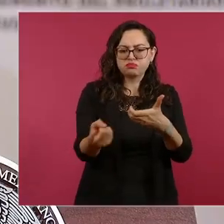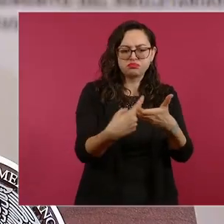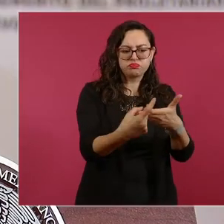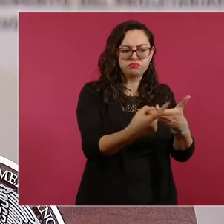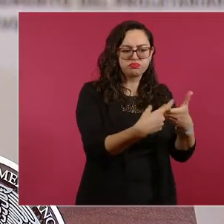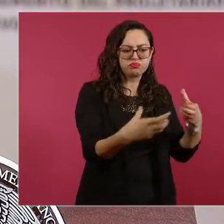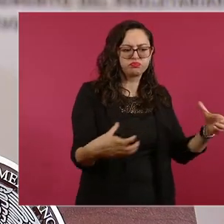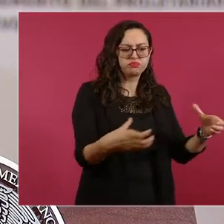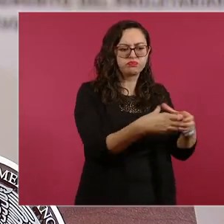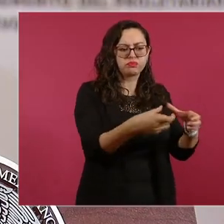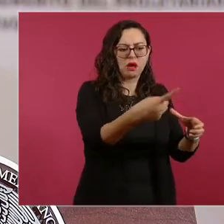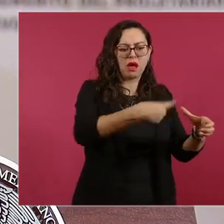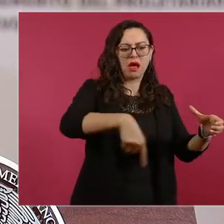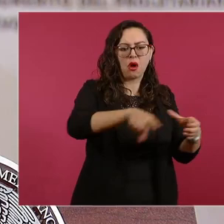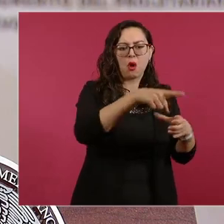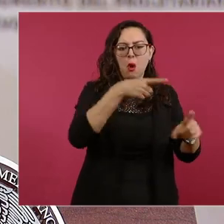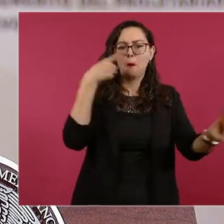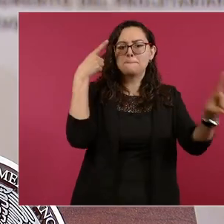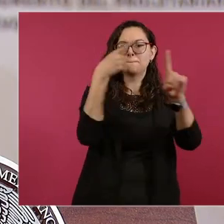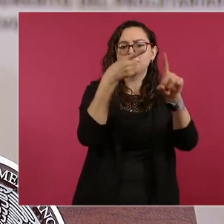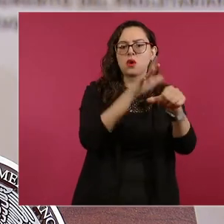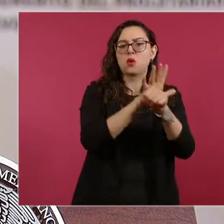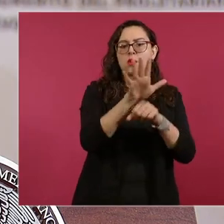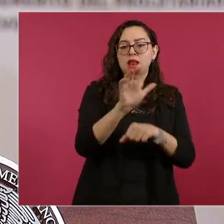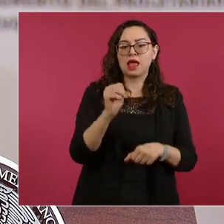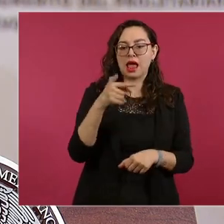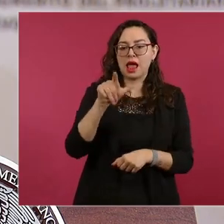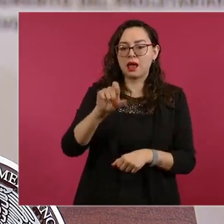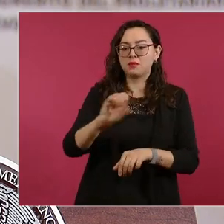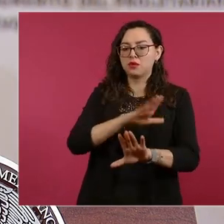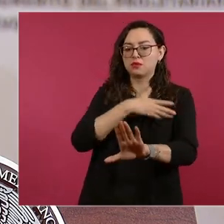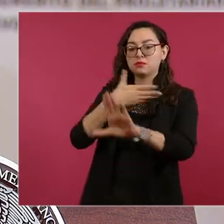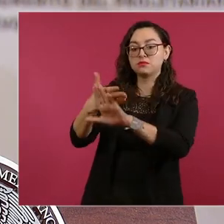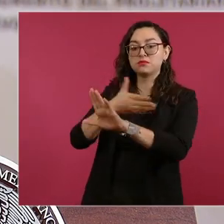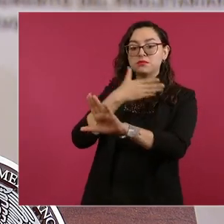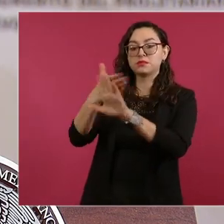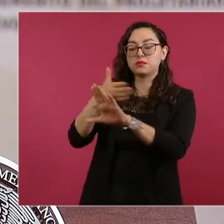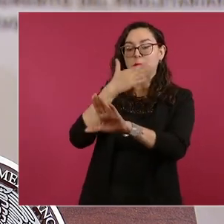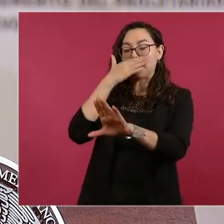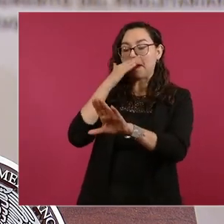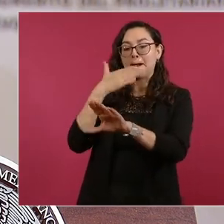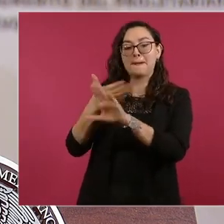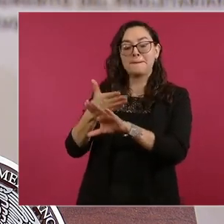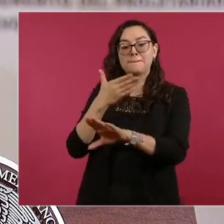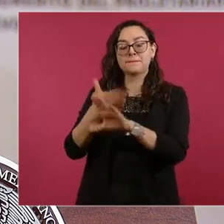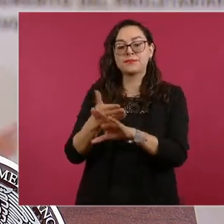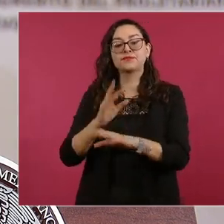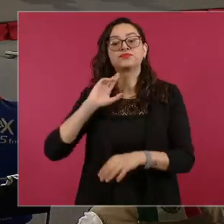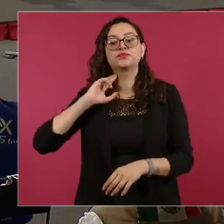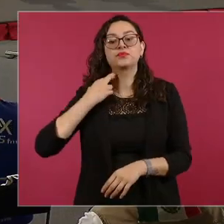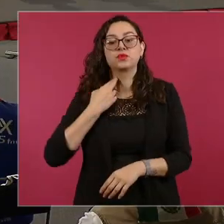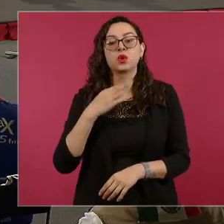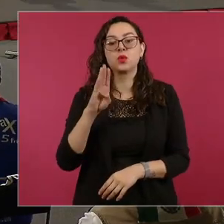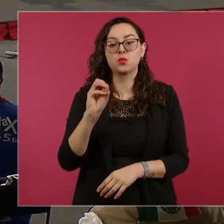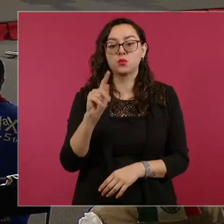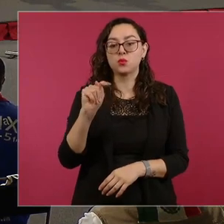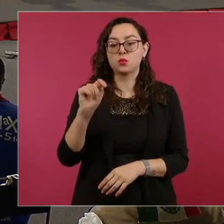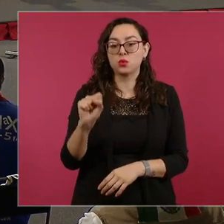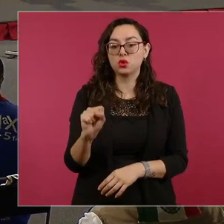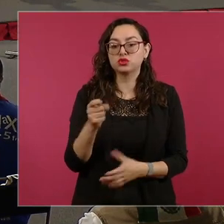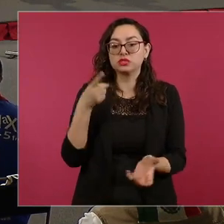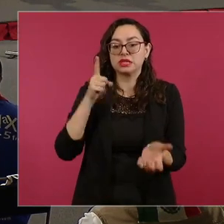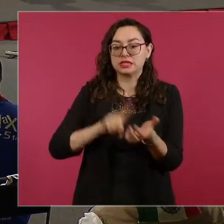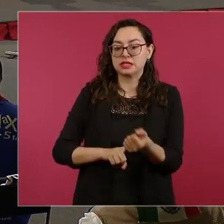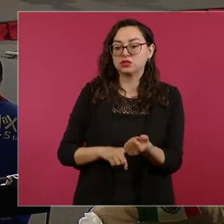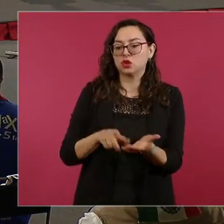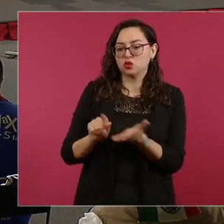es atacar al presidente Andrés Manuel López Obrador posicionando tendencias negativas a través de X antes Twitter.